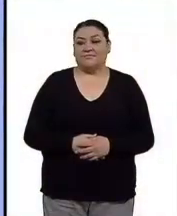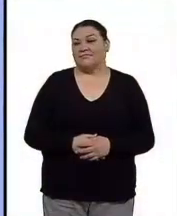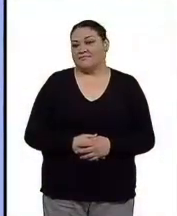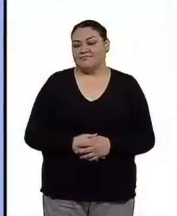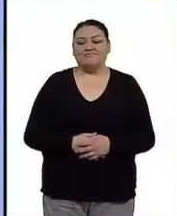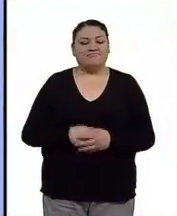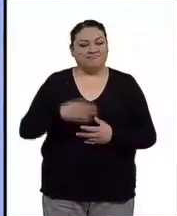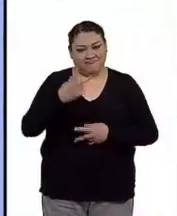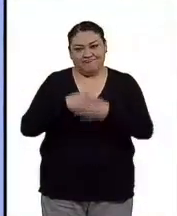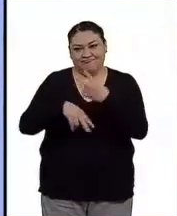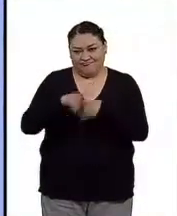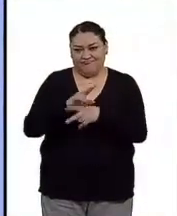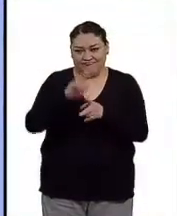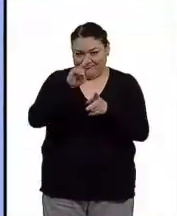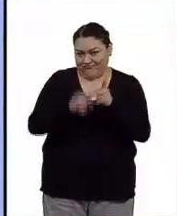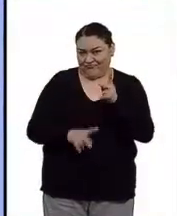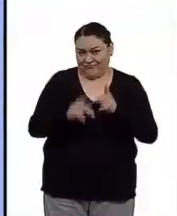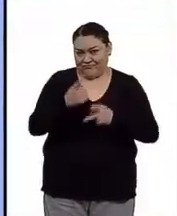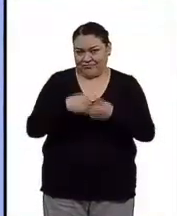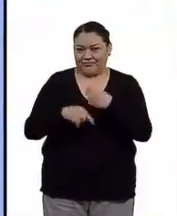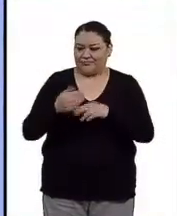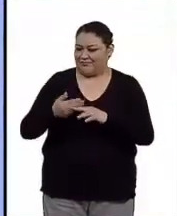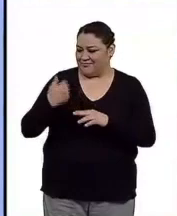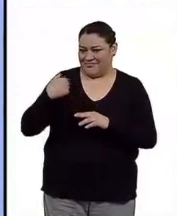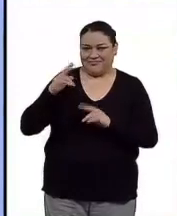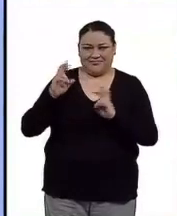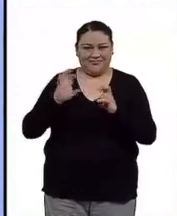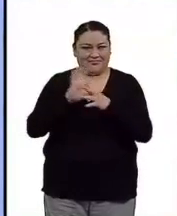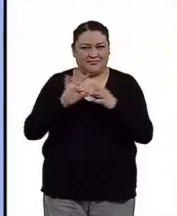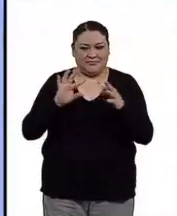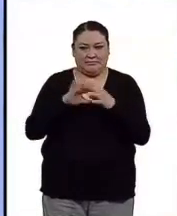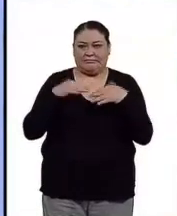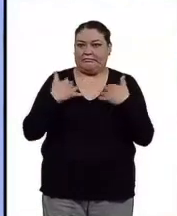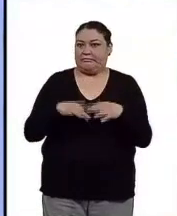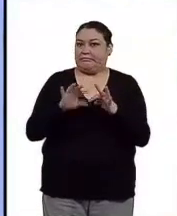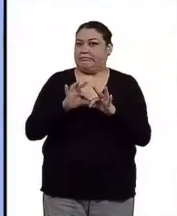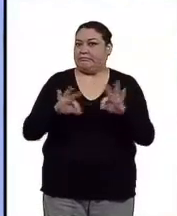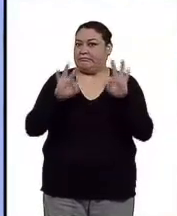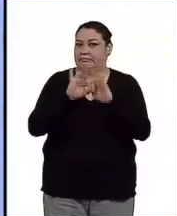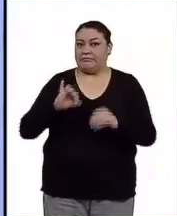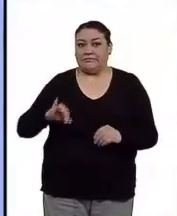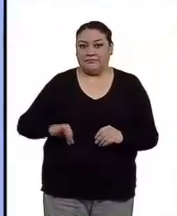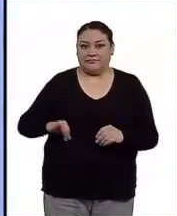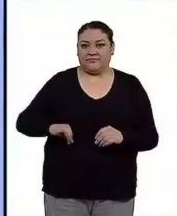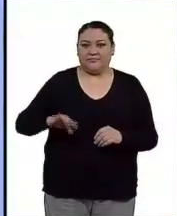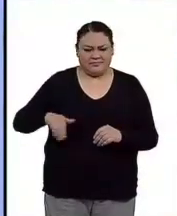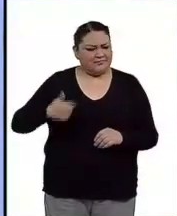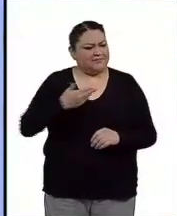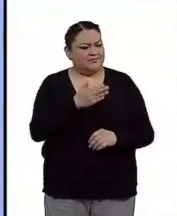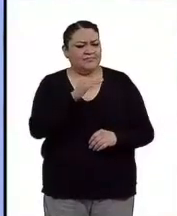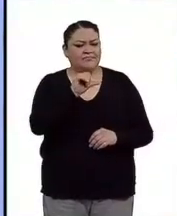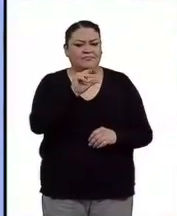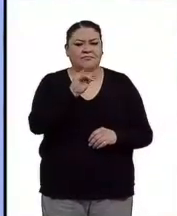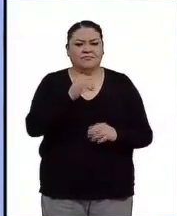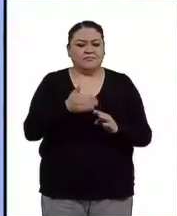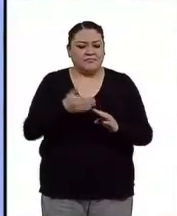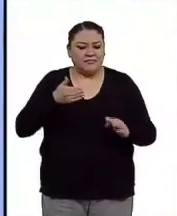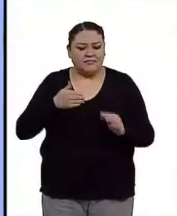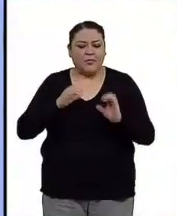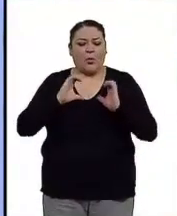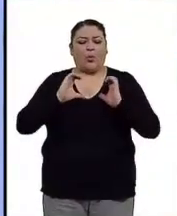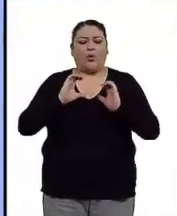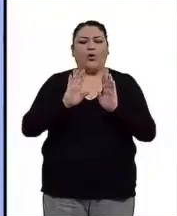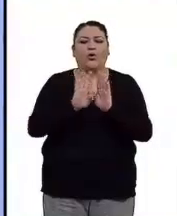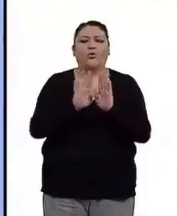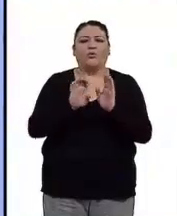Ya regresamos del corte y en el bloque anterior nos quedamos en un punto muy interesante que es justo contigo, Abigail, de las medidas de prevención que